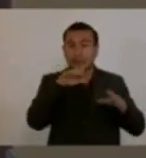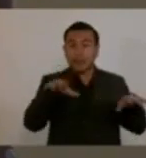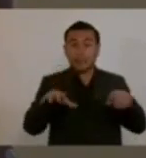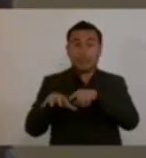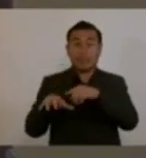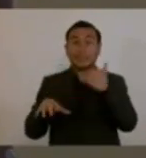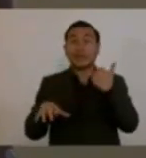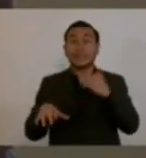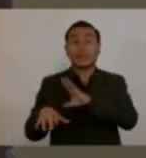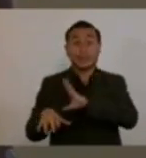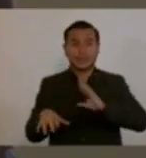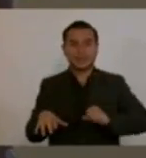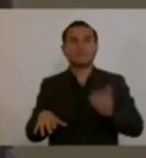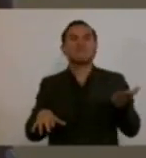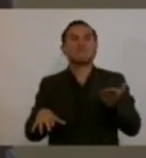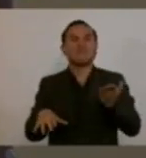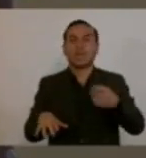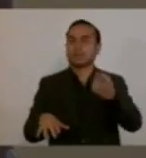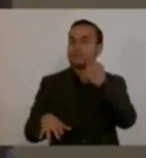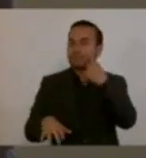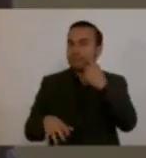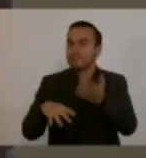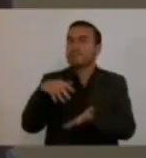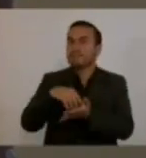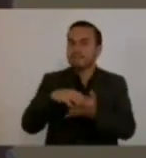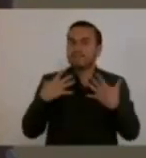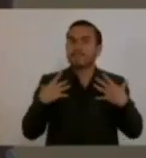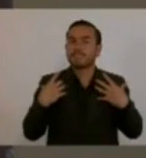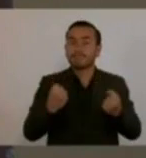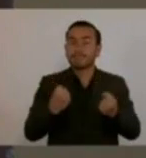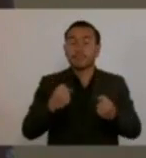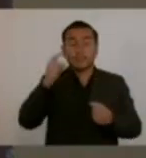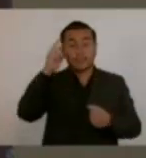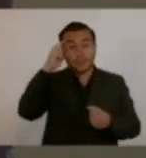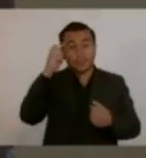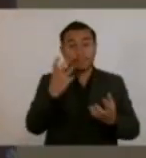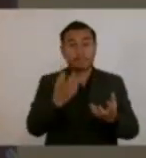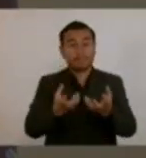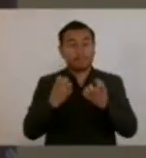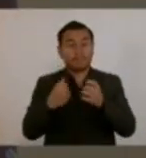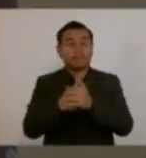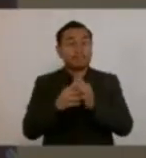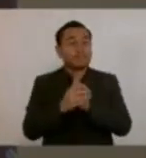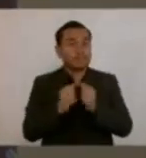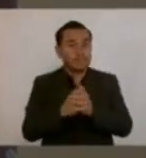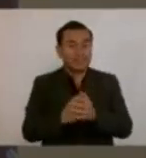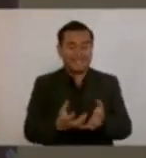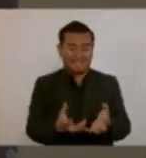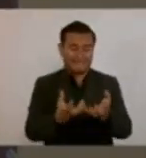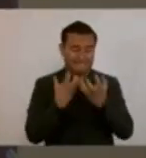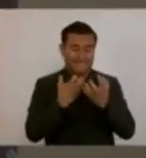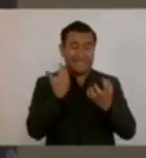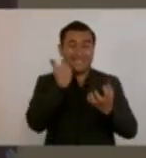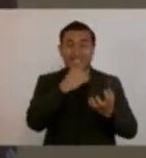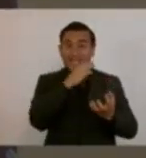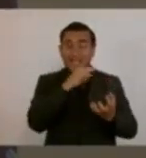contrario, ese país, como otros más, tomaron medidas hasta que ya tenían cientos de casos, en algunos casos hasta que ya tenían miles de